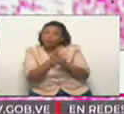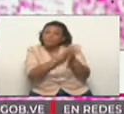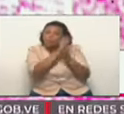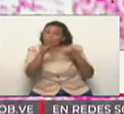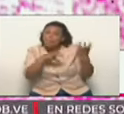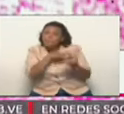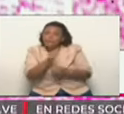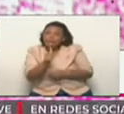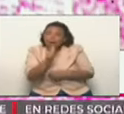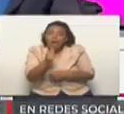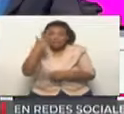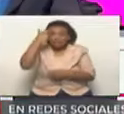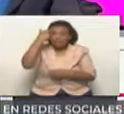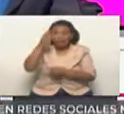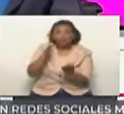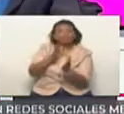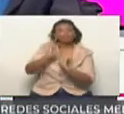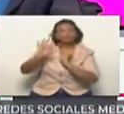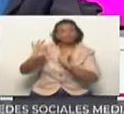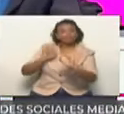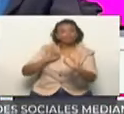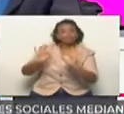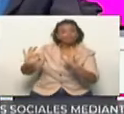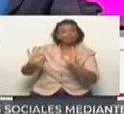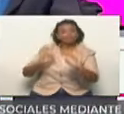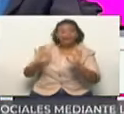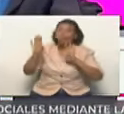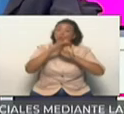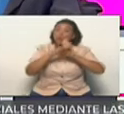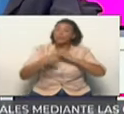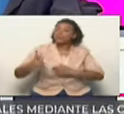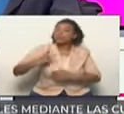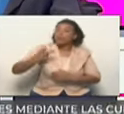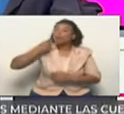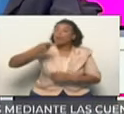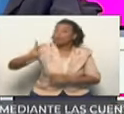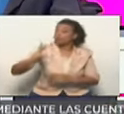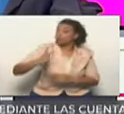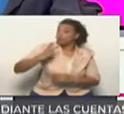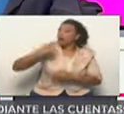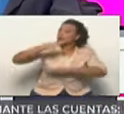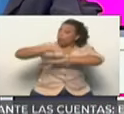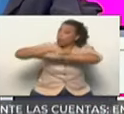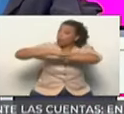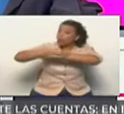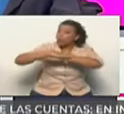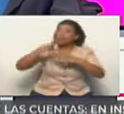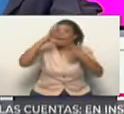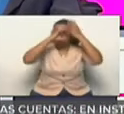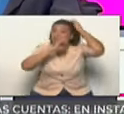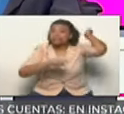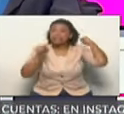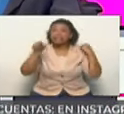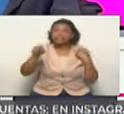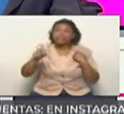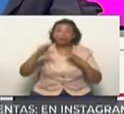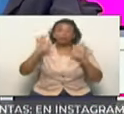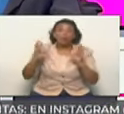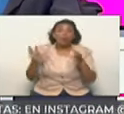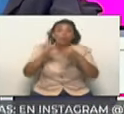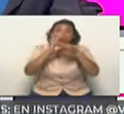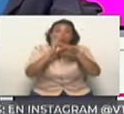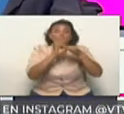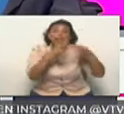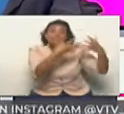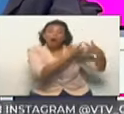que hemos sabido llevar en las reglas de la diplomacia. Es una cancillería muy vinculada al